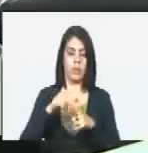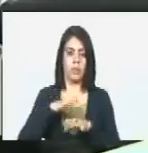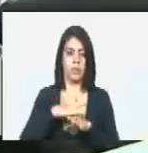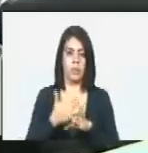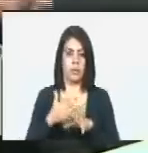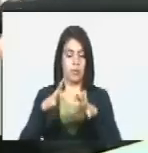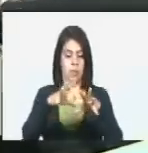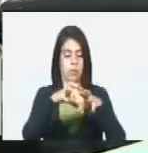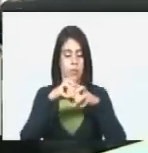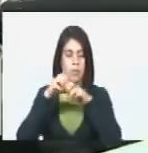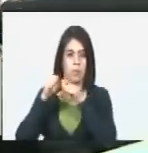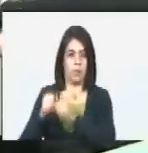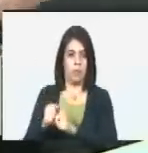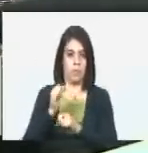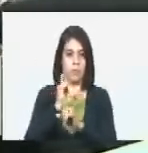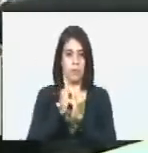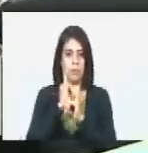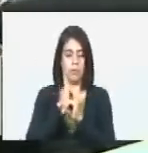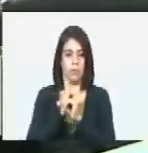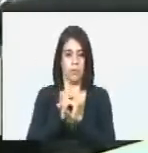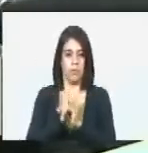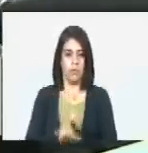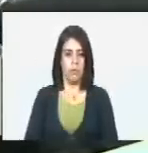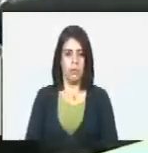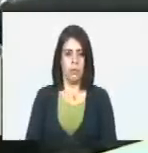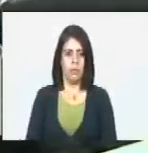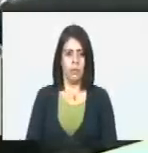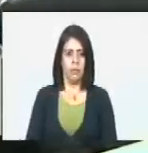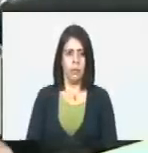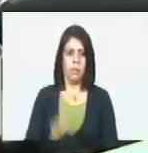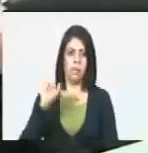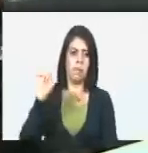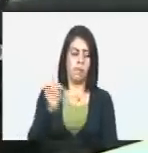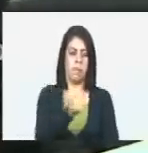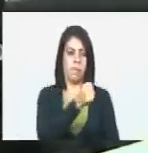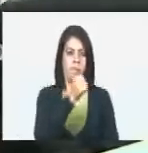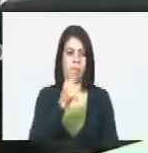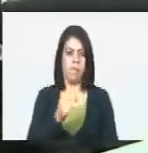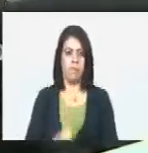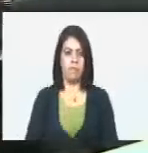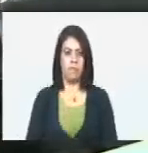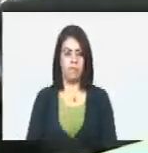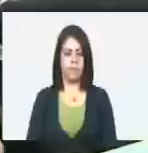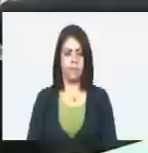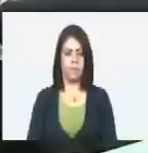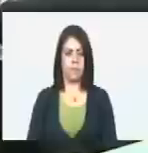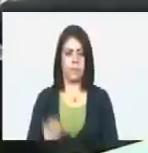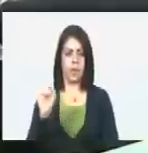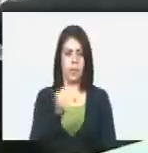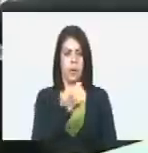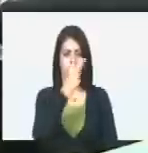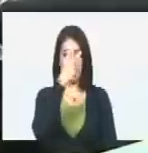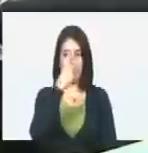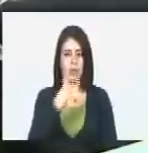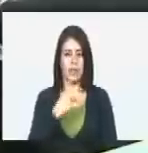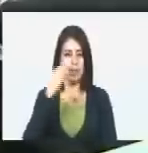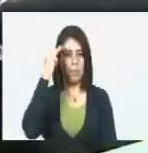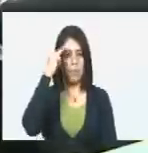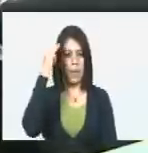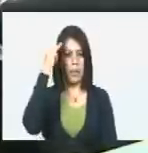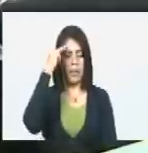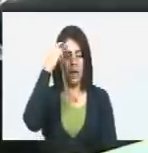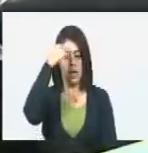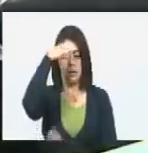posicionar en las redes sociales. Ella lo venció. Ella venció la miseria humana.